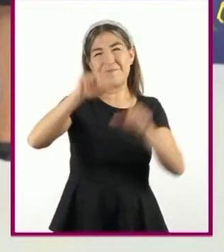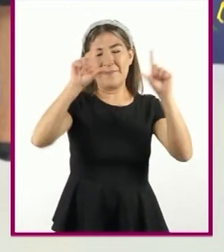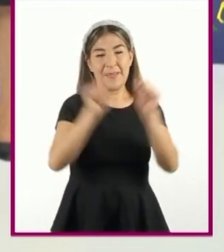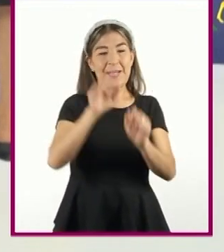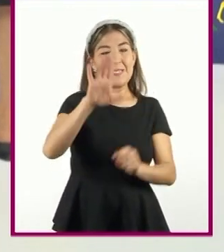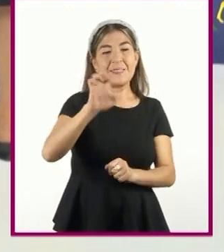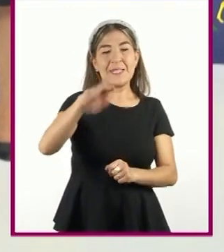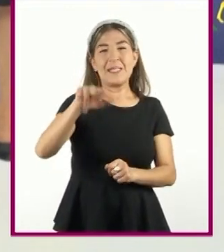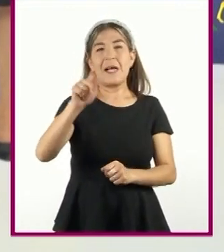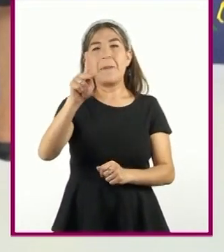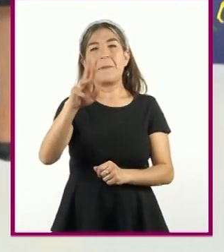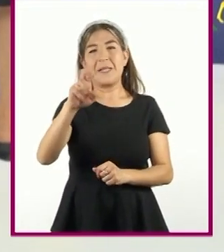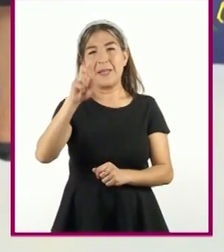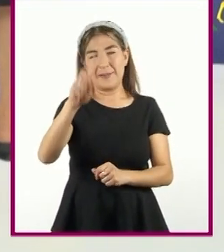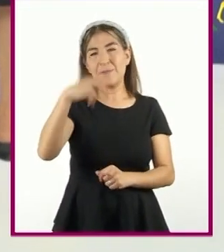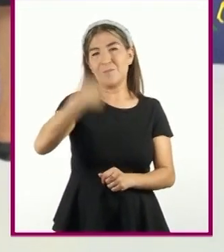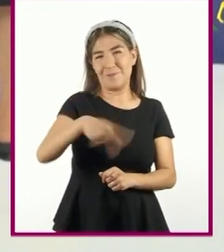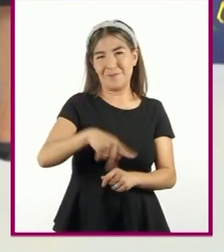en esta área.